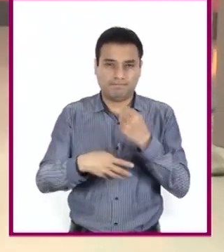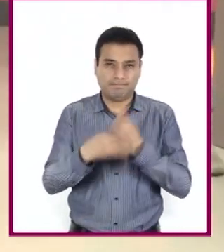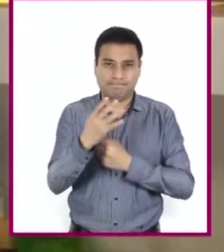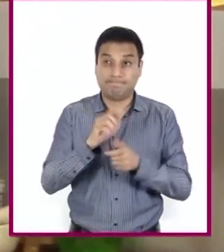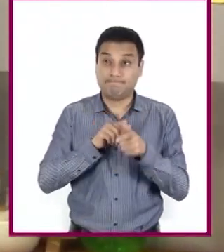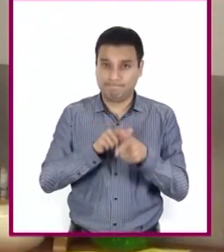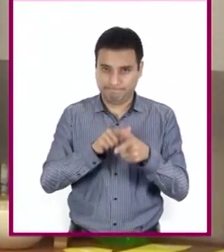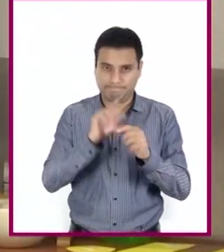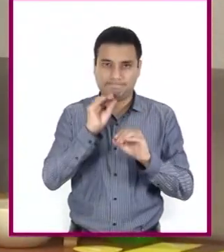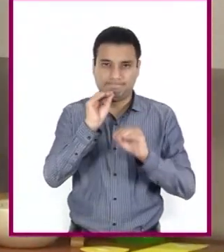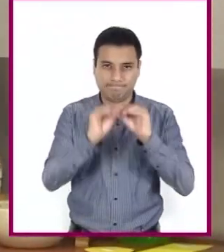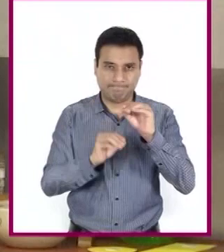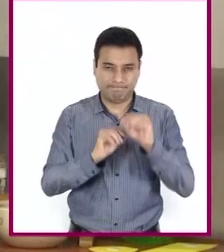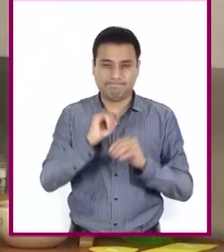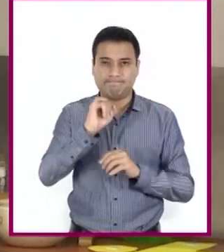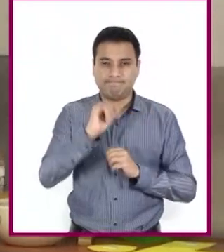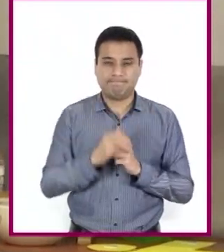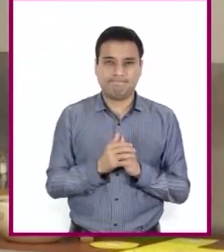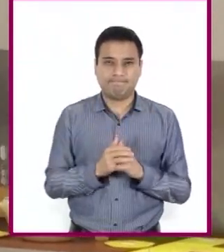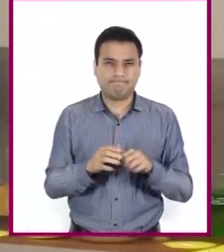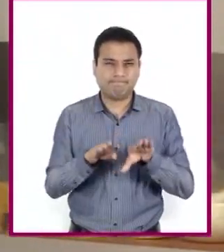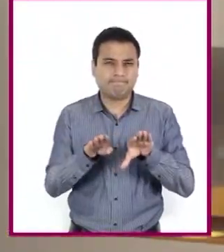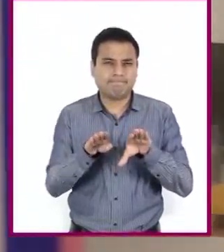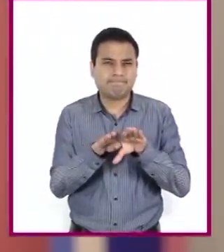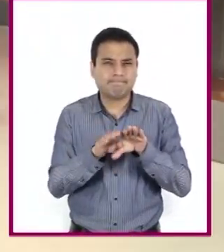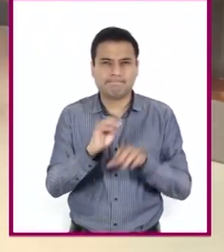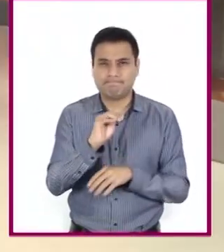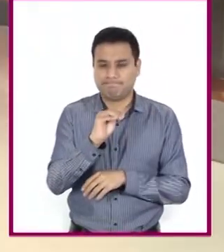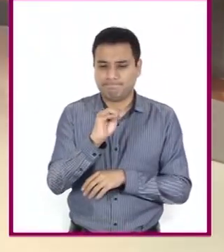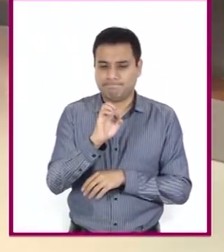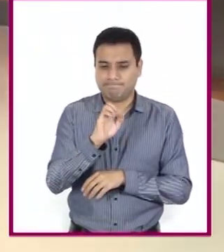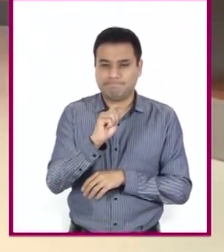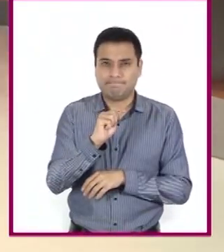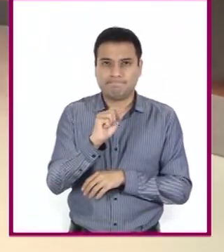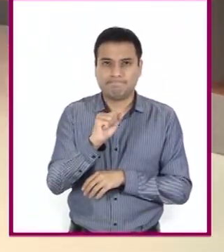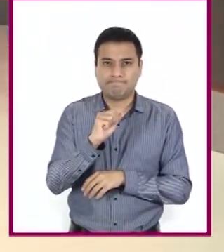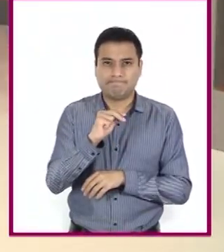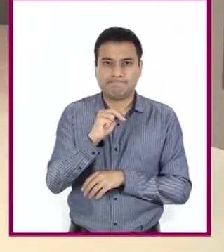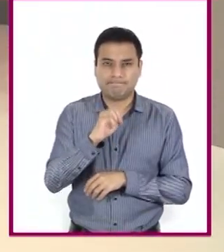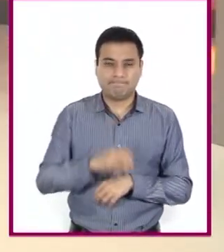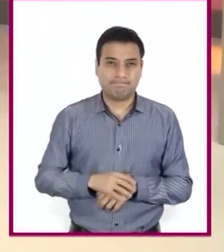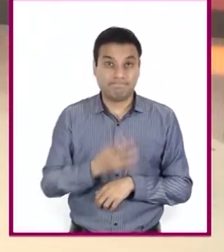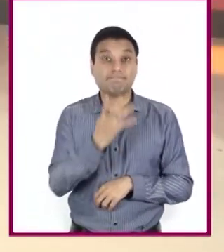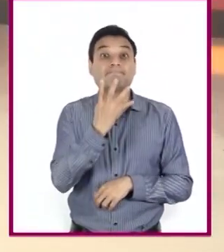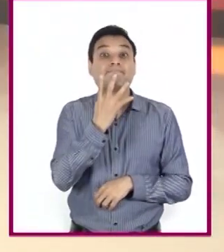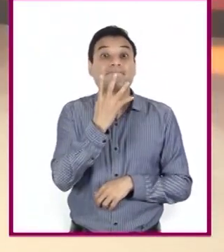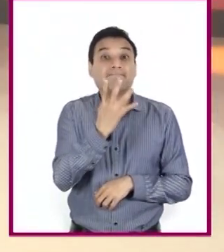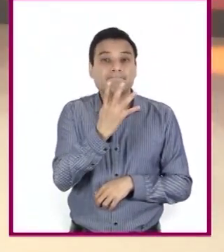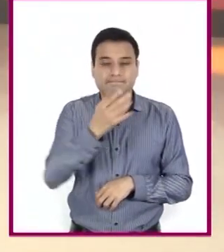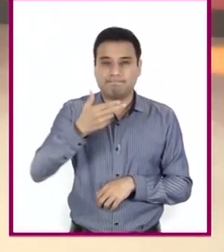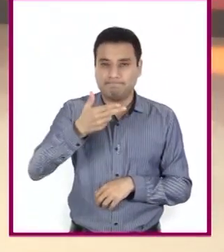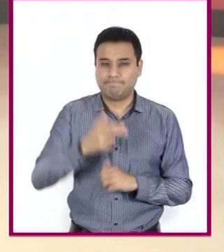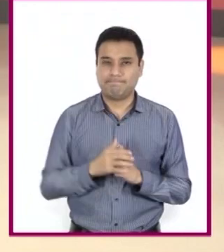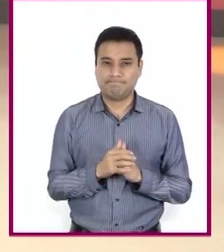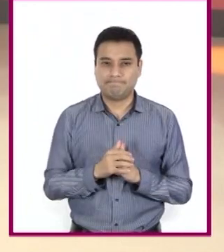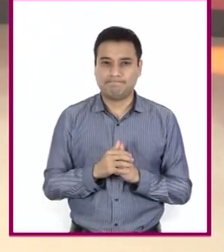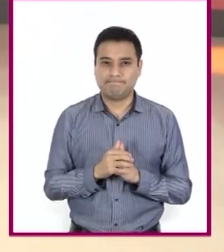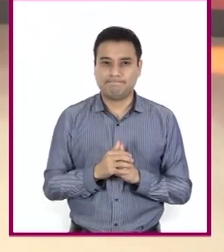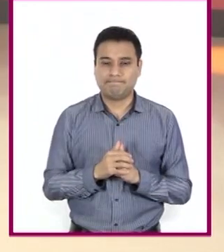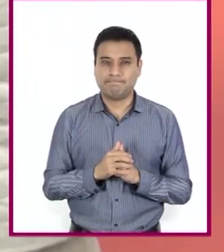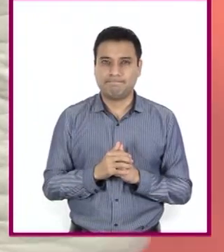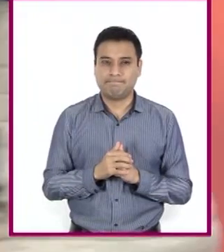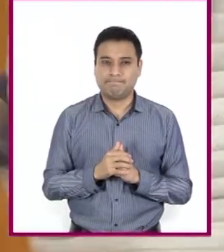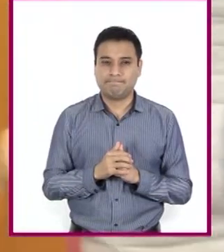continuamos. Claro. Para formar el compuesto del metano necesitamos 4 hidrógenos que irán enlazados